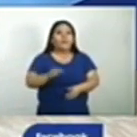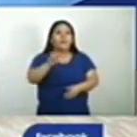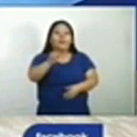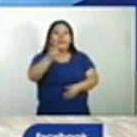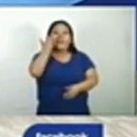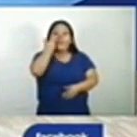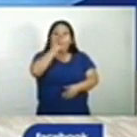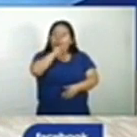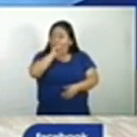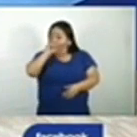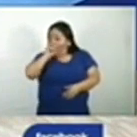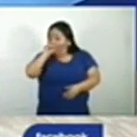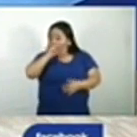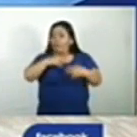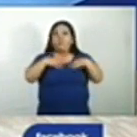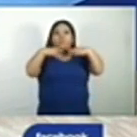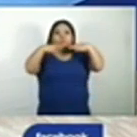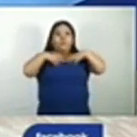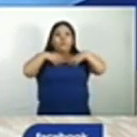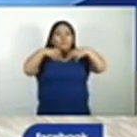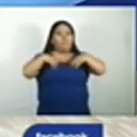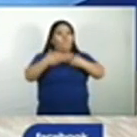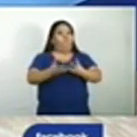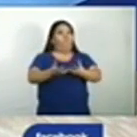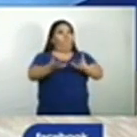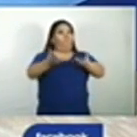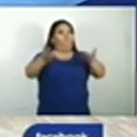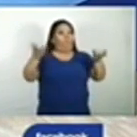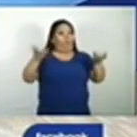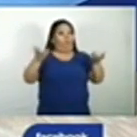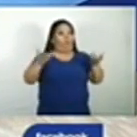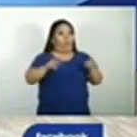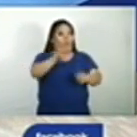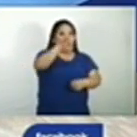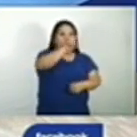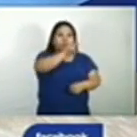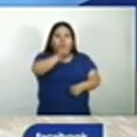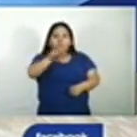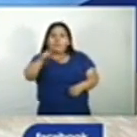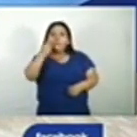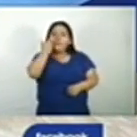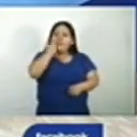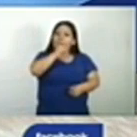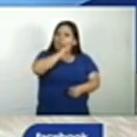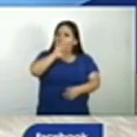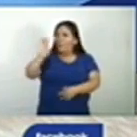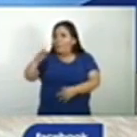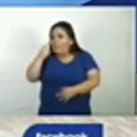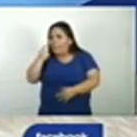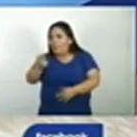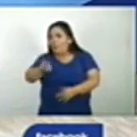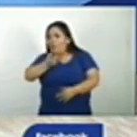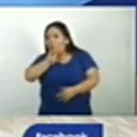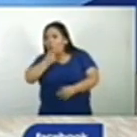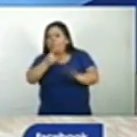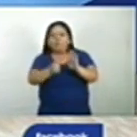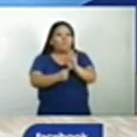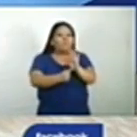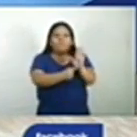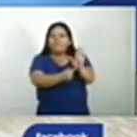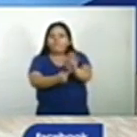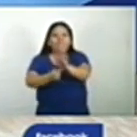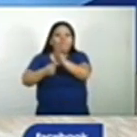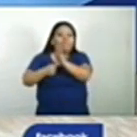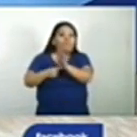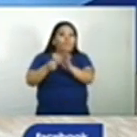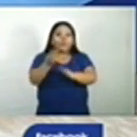infecciones respiratorias han presentado un incremento de casos, esto durante una semana. En la siguiente nota le vamos a mostrar cuáles son